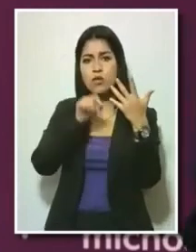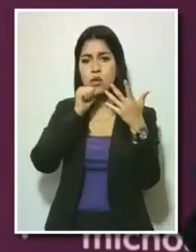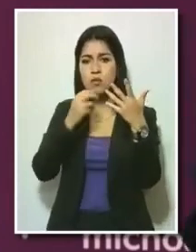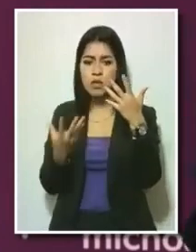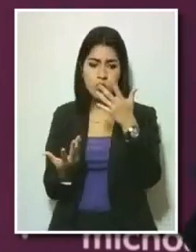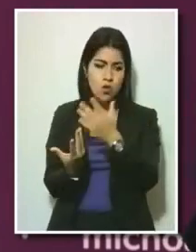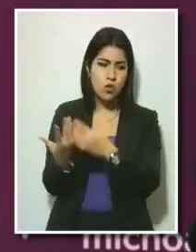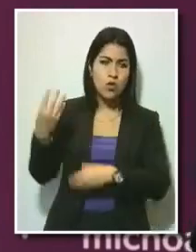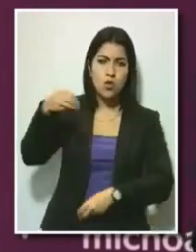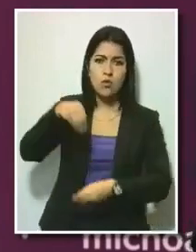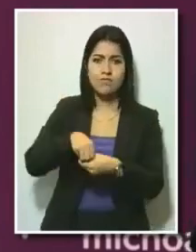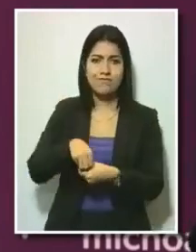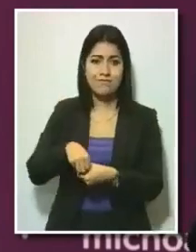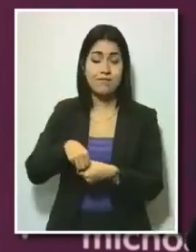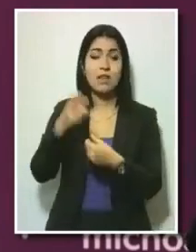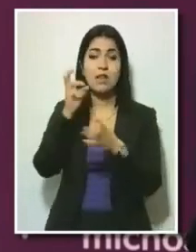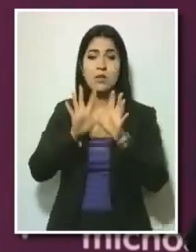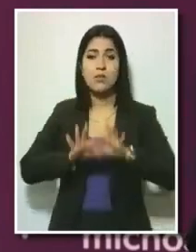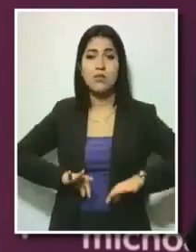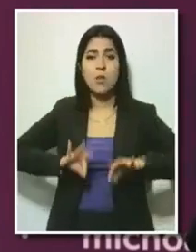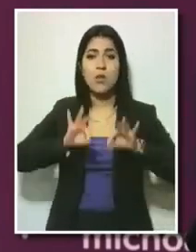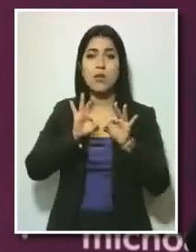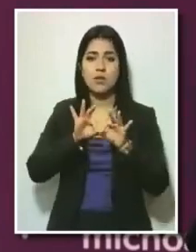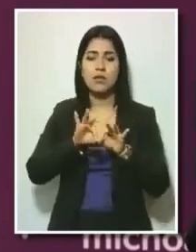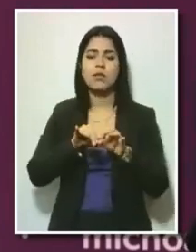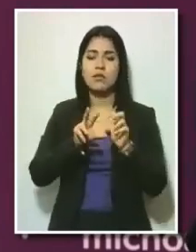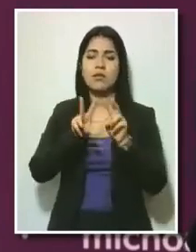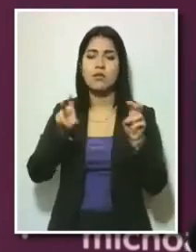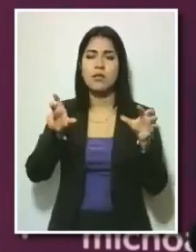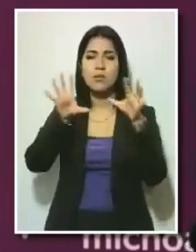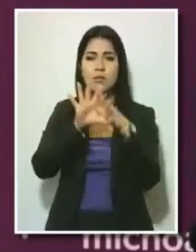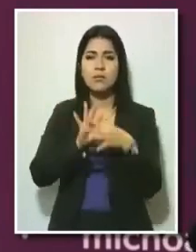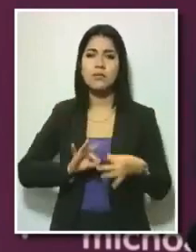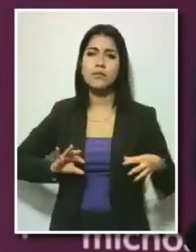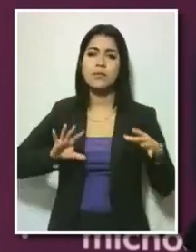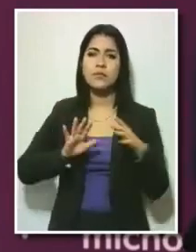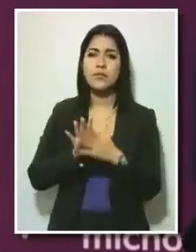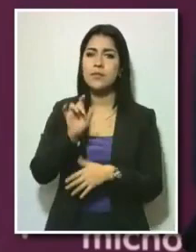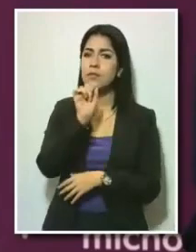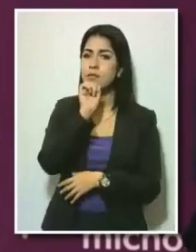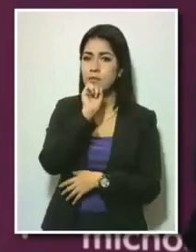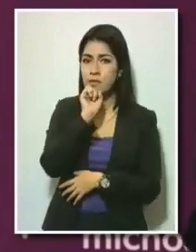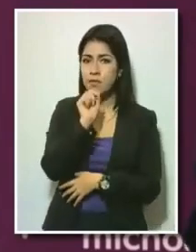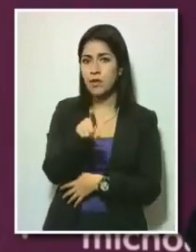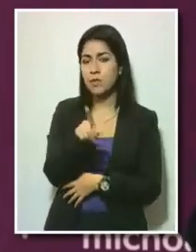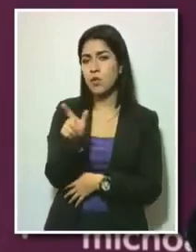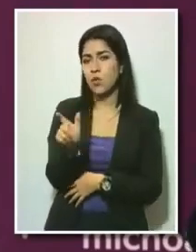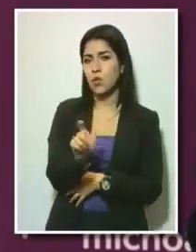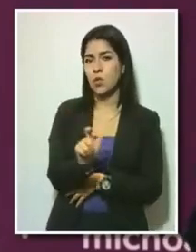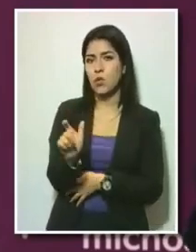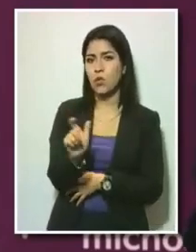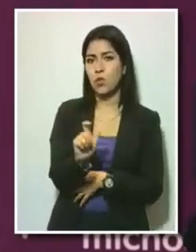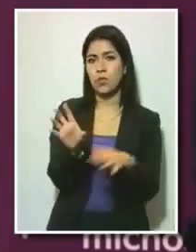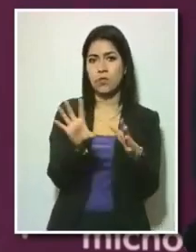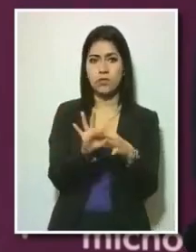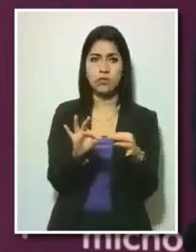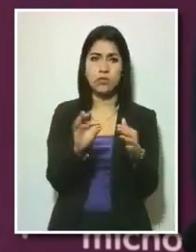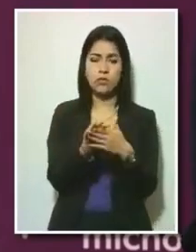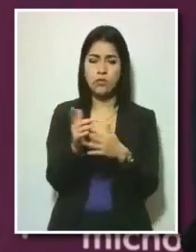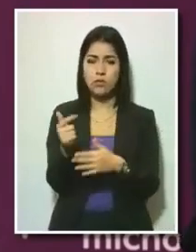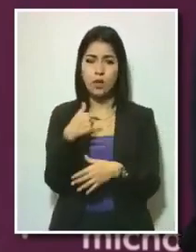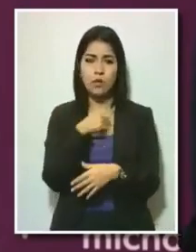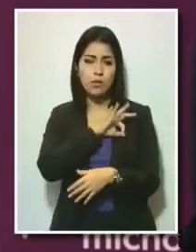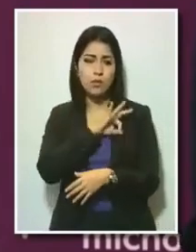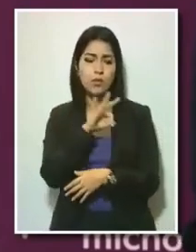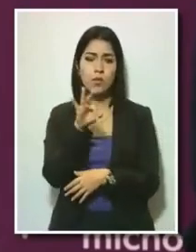estos elementos son muy importantes mencionarlos, así como cuando se habla en el